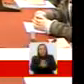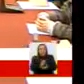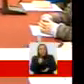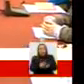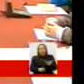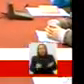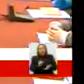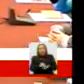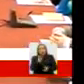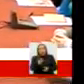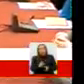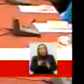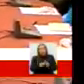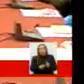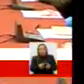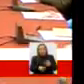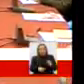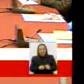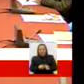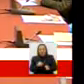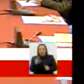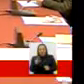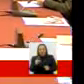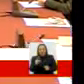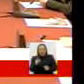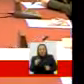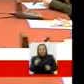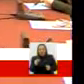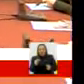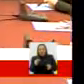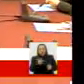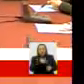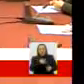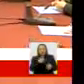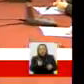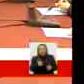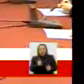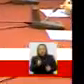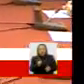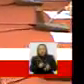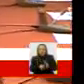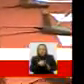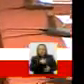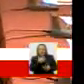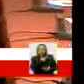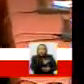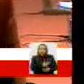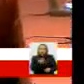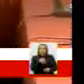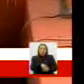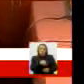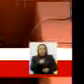digamos, el ciudadano al parlamentario que no satisfizo sus inquietudes o, por ejemplo, se sintió defraudado porque votó por